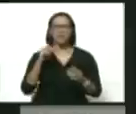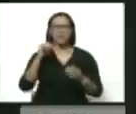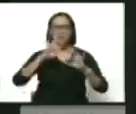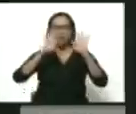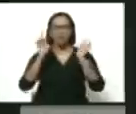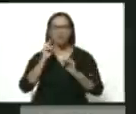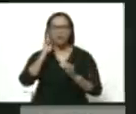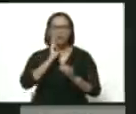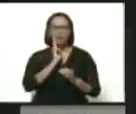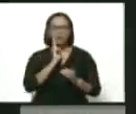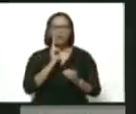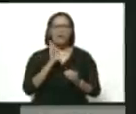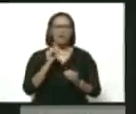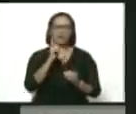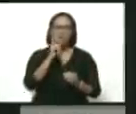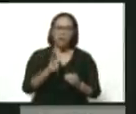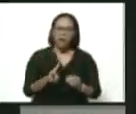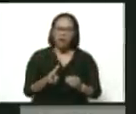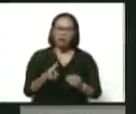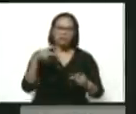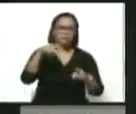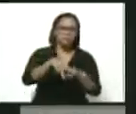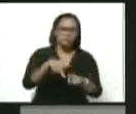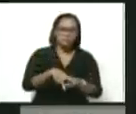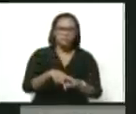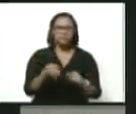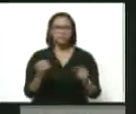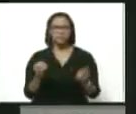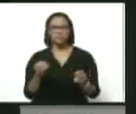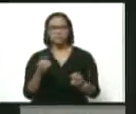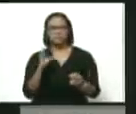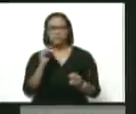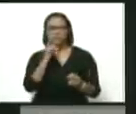exitoso, victorioso, en atacar el legado